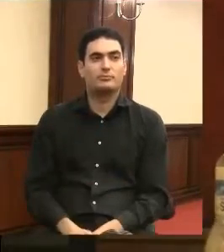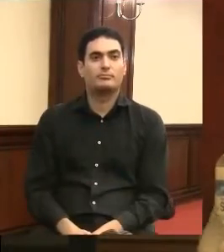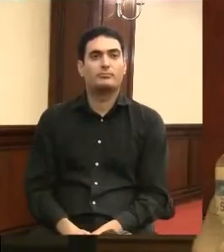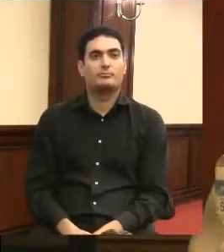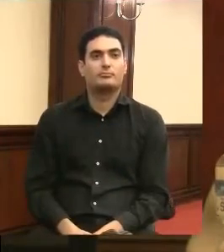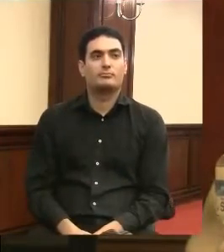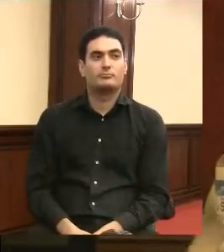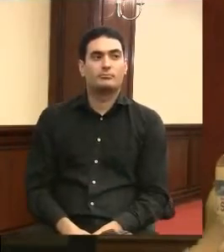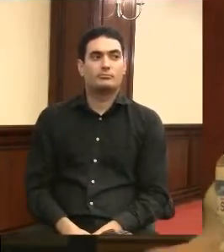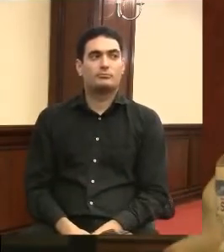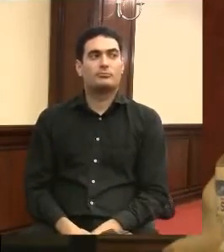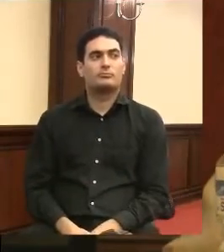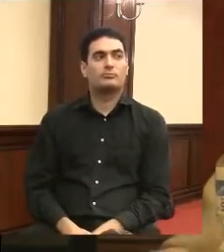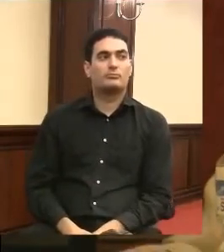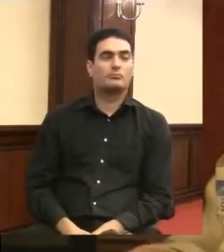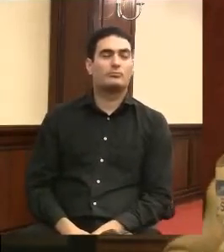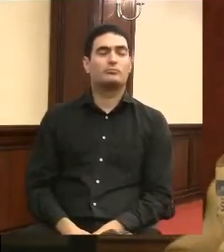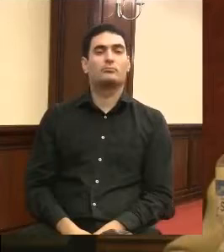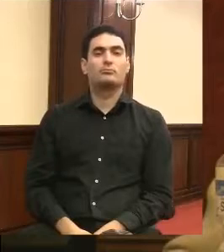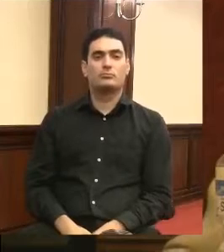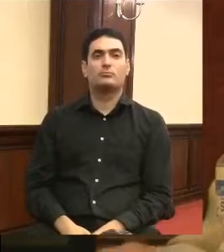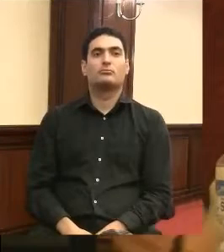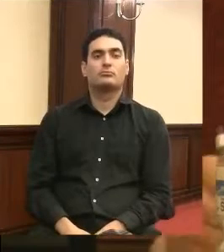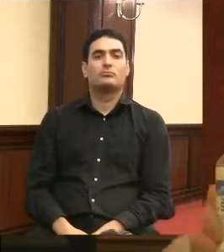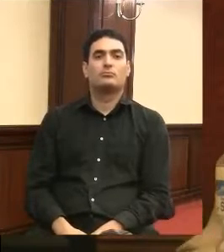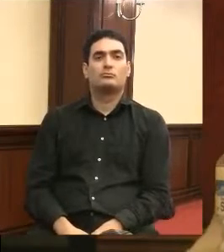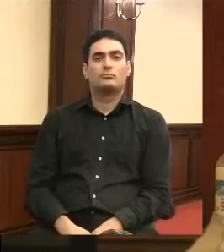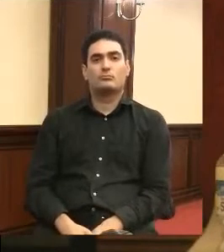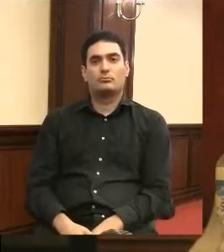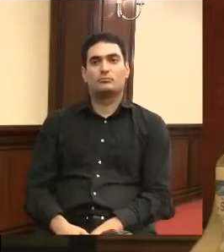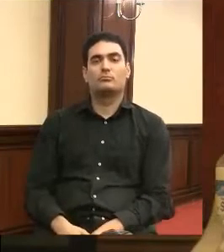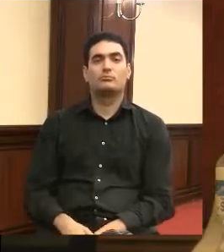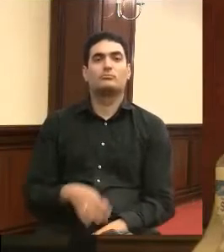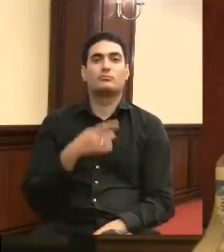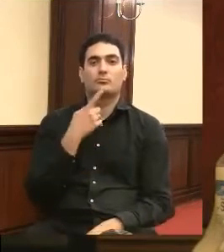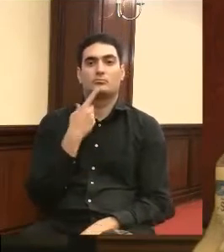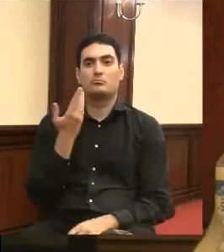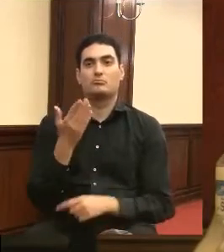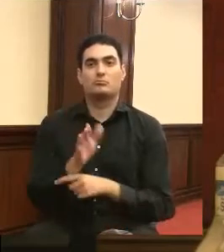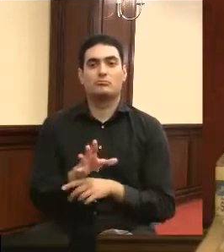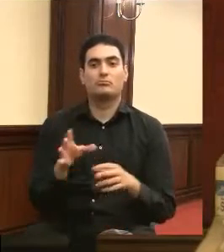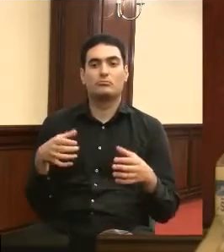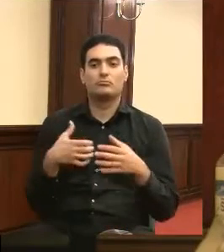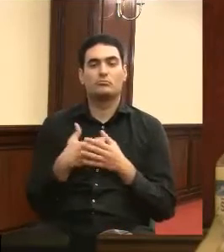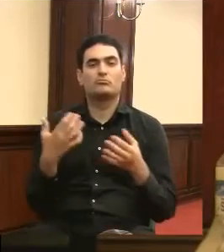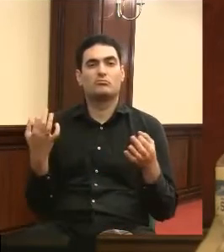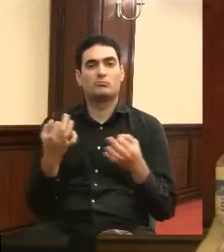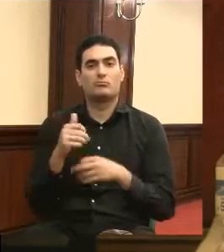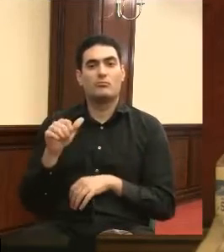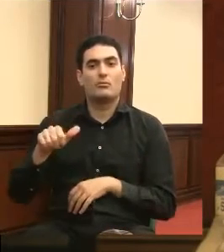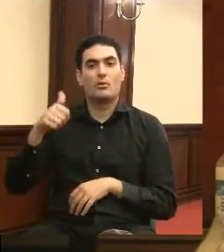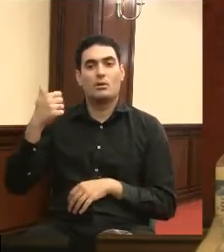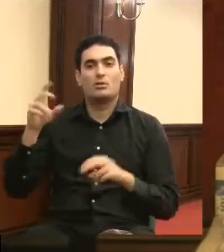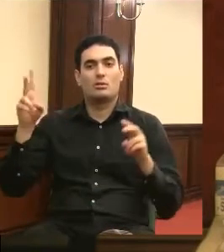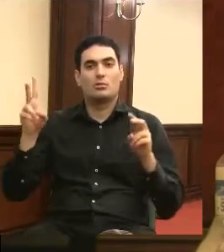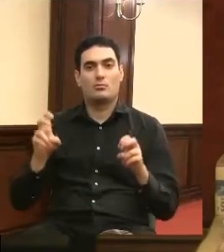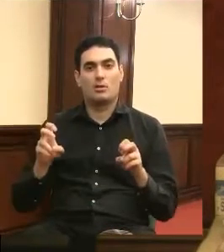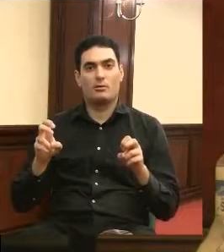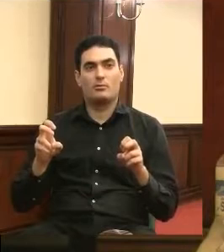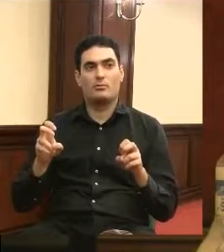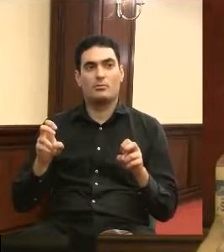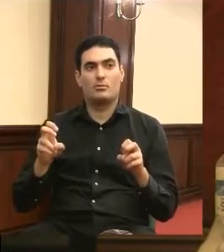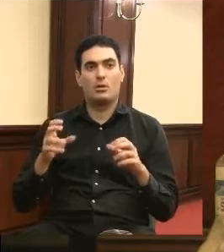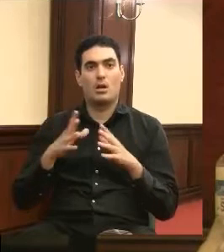La moción dice en su parte dispositiva lo siguiente. Se propone al Pleno la aprobación de los